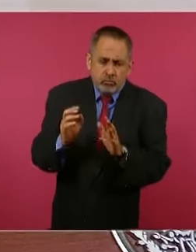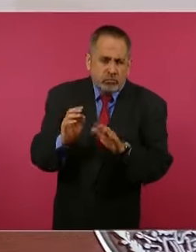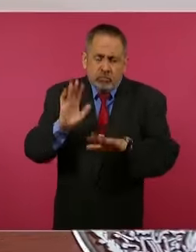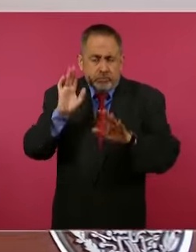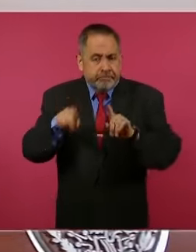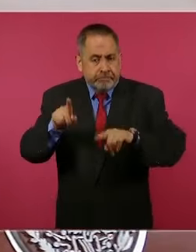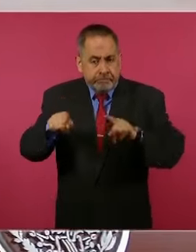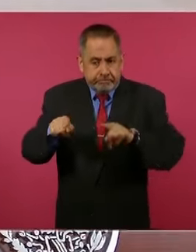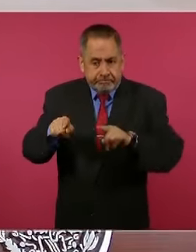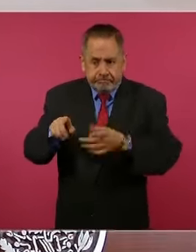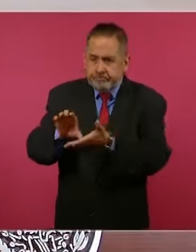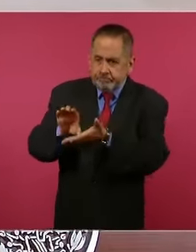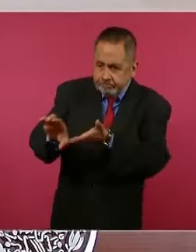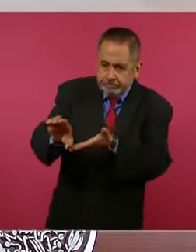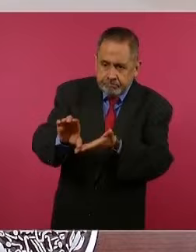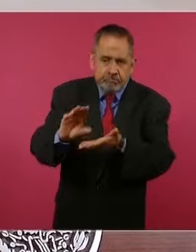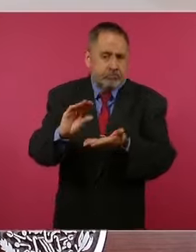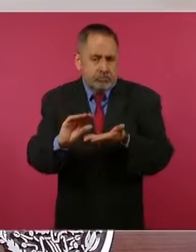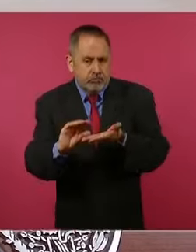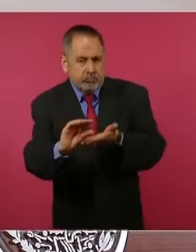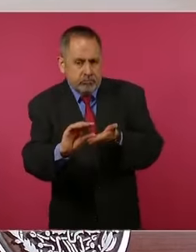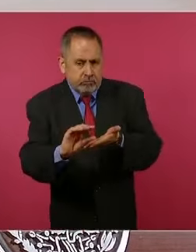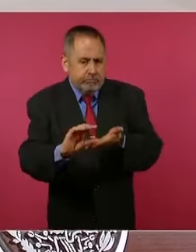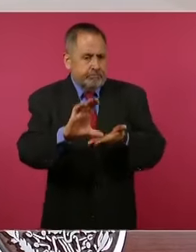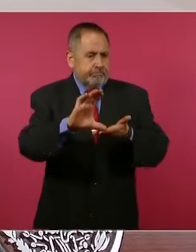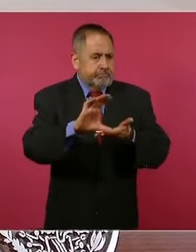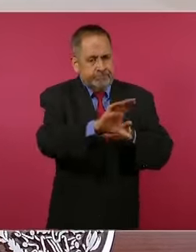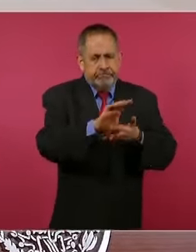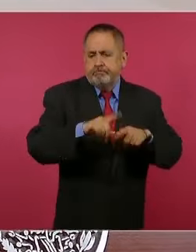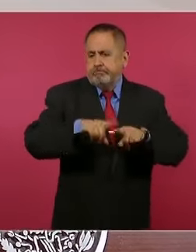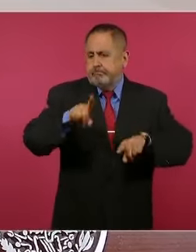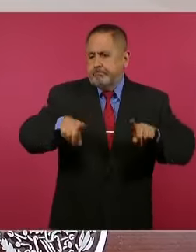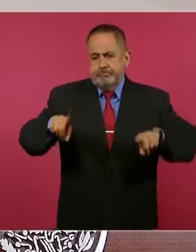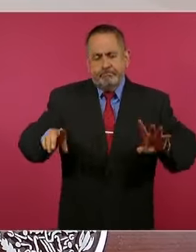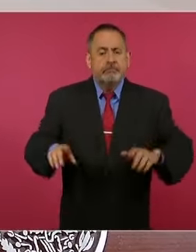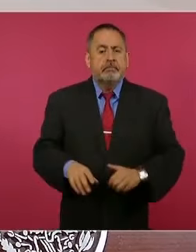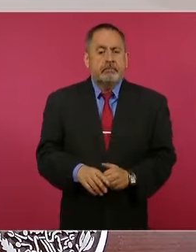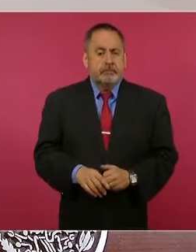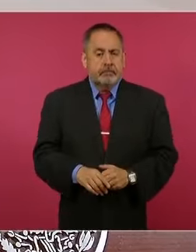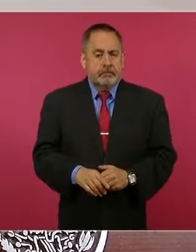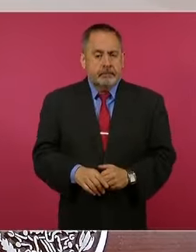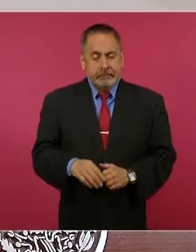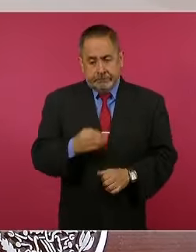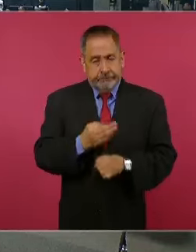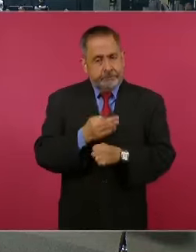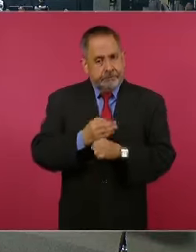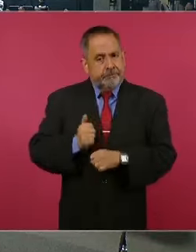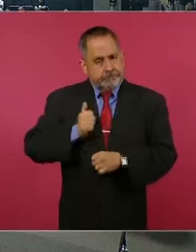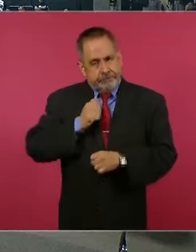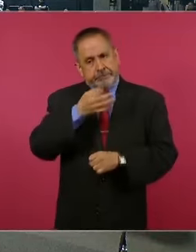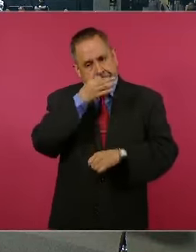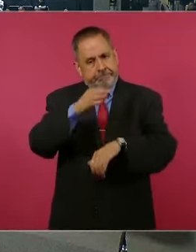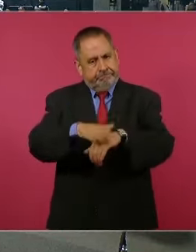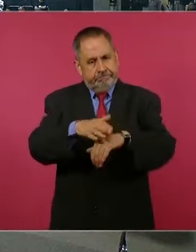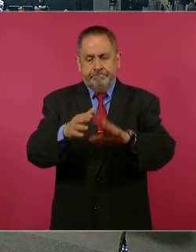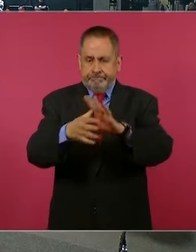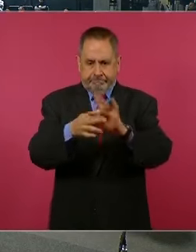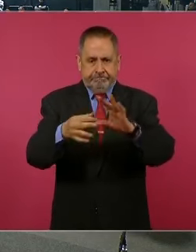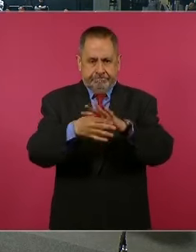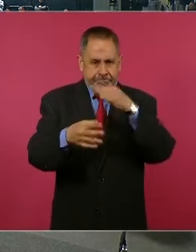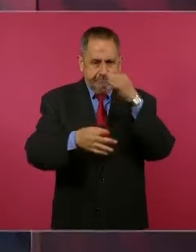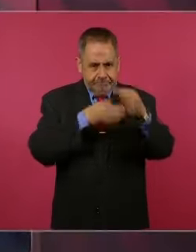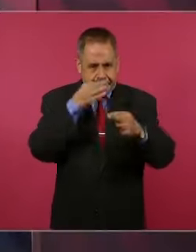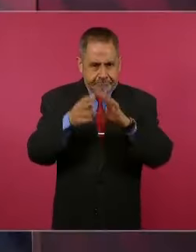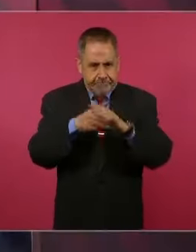más se les va a entregar su presupuesto soy aprovechando para adelantarlo